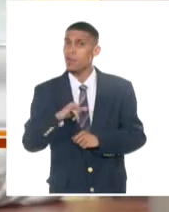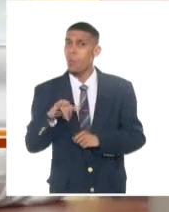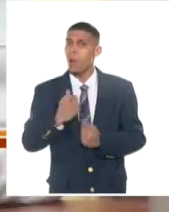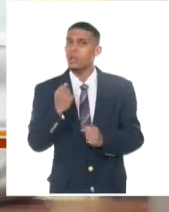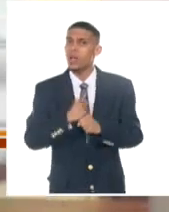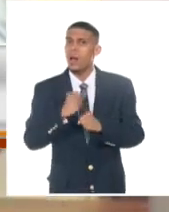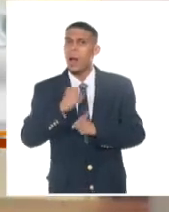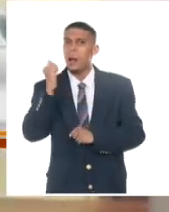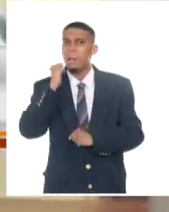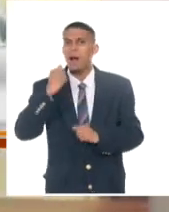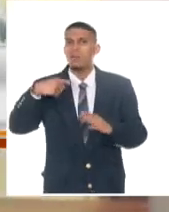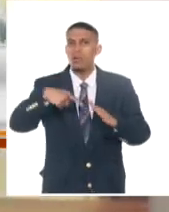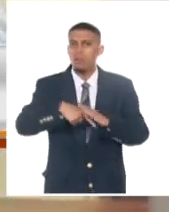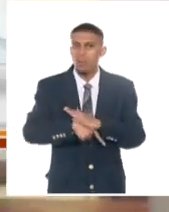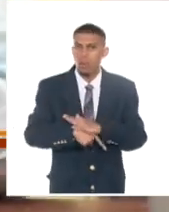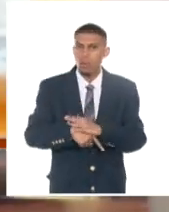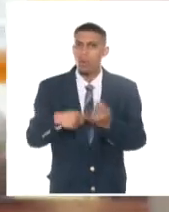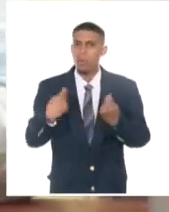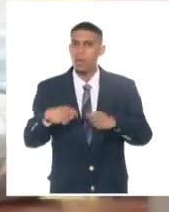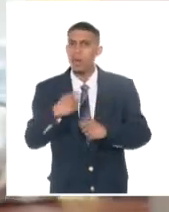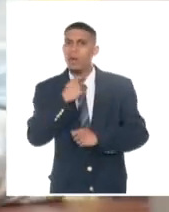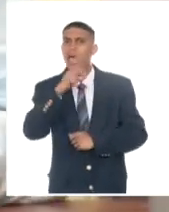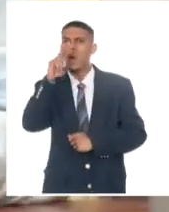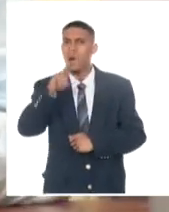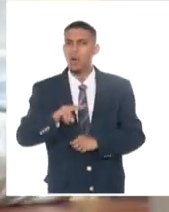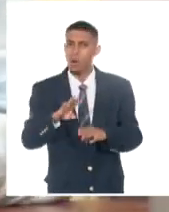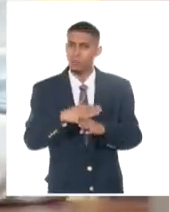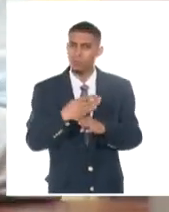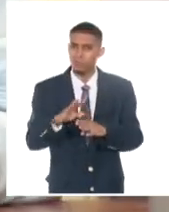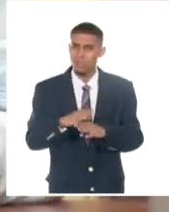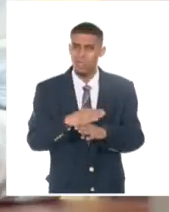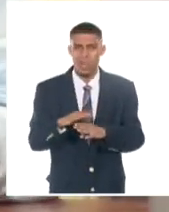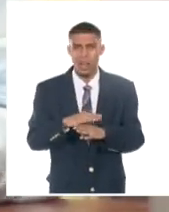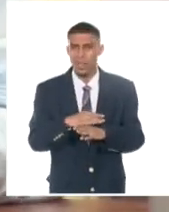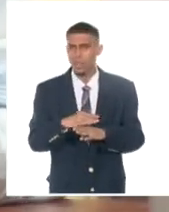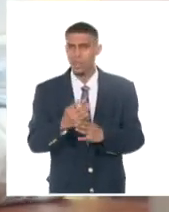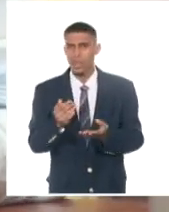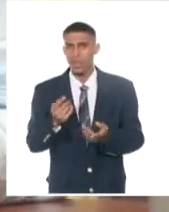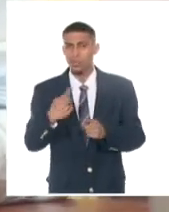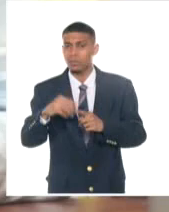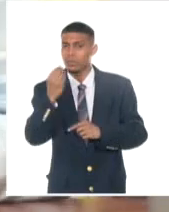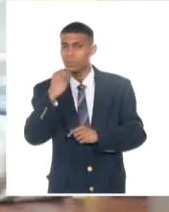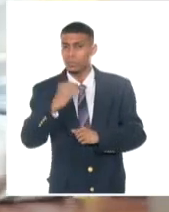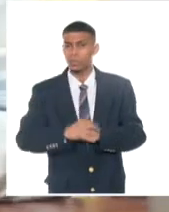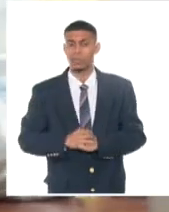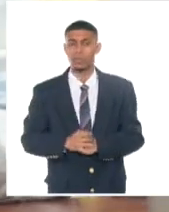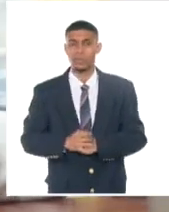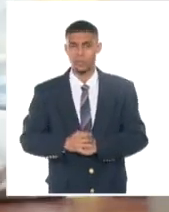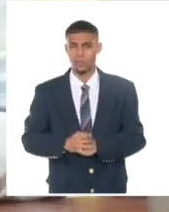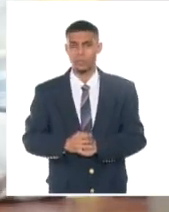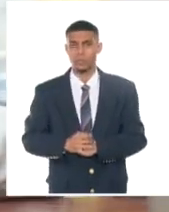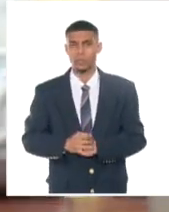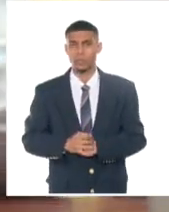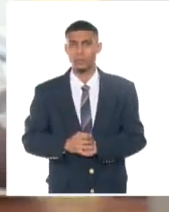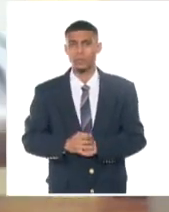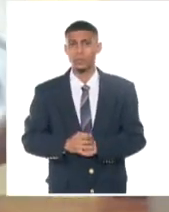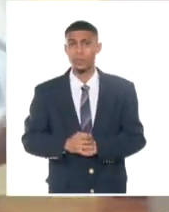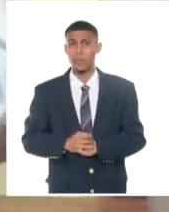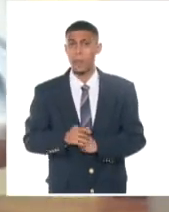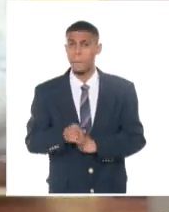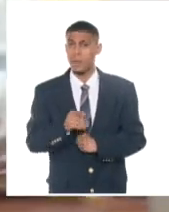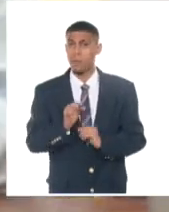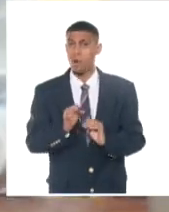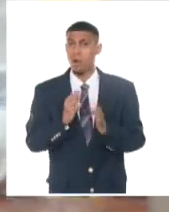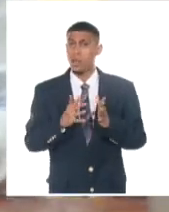que producimos con baja eficiencia y se incorpora entonces a los costos, y otro es por especulación. Entonces hay una parte importante